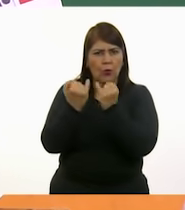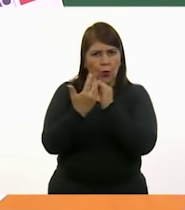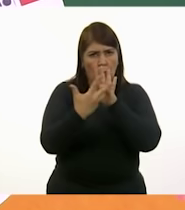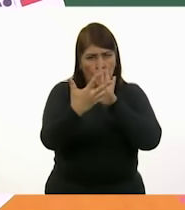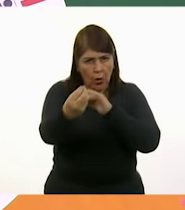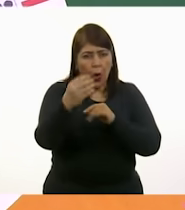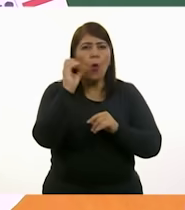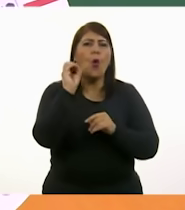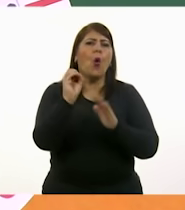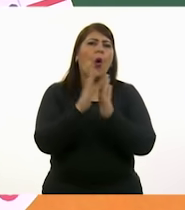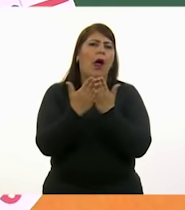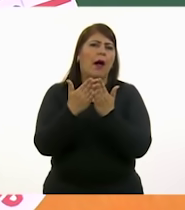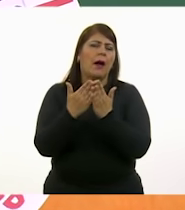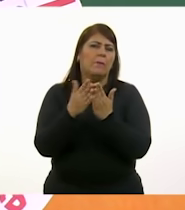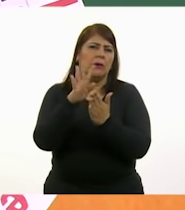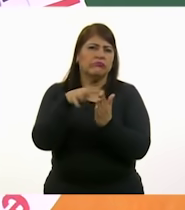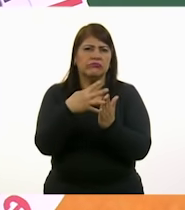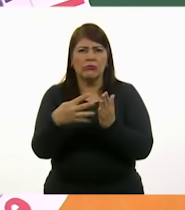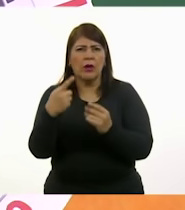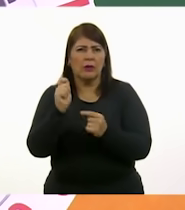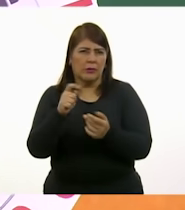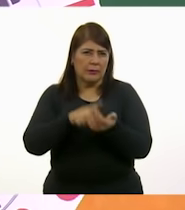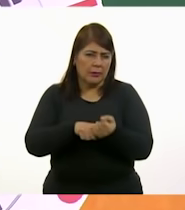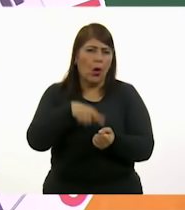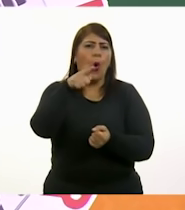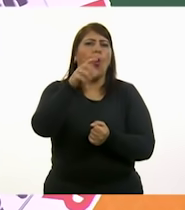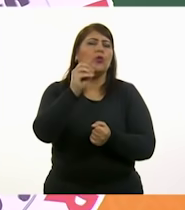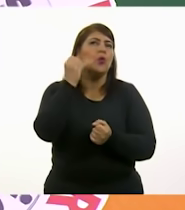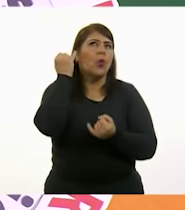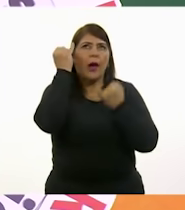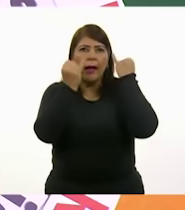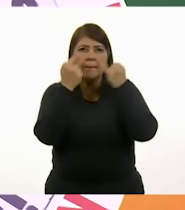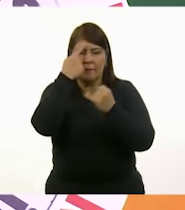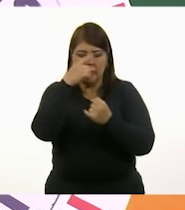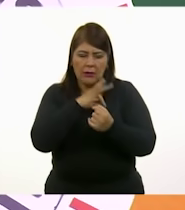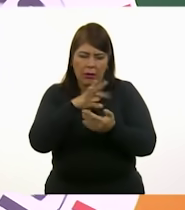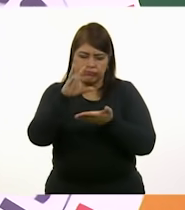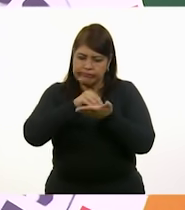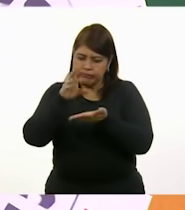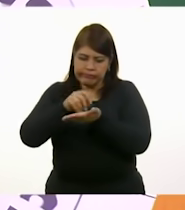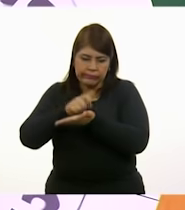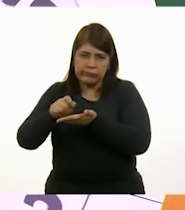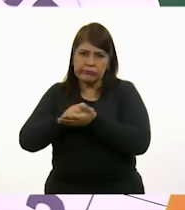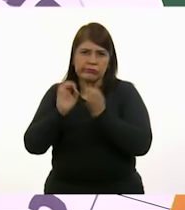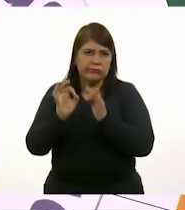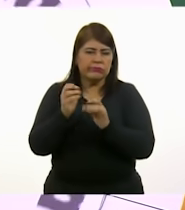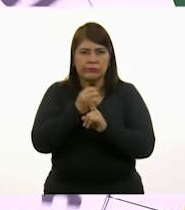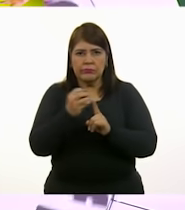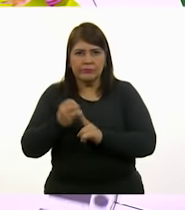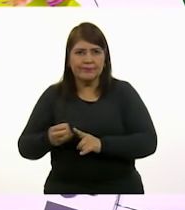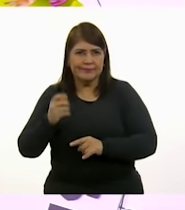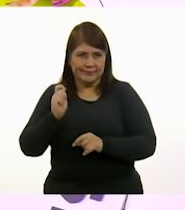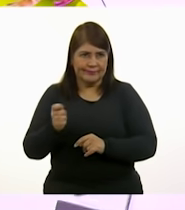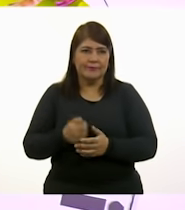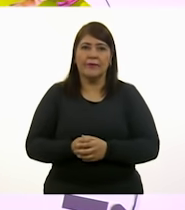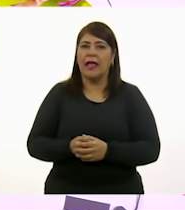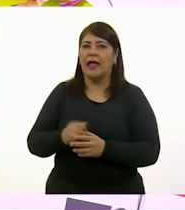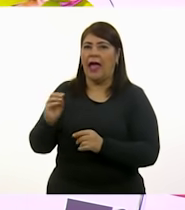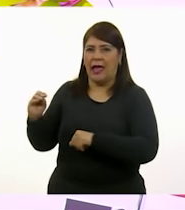organizador de tal manera que toda la información la tengas precisa ¡Listo, rinoceronte agregado!